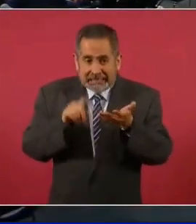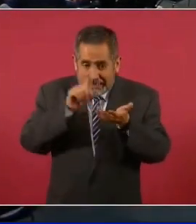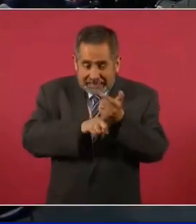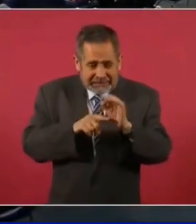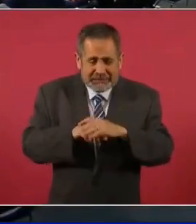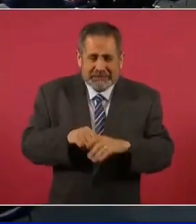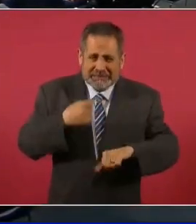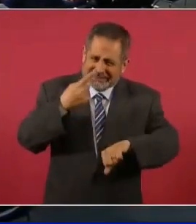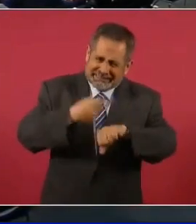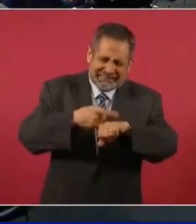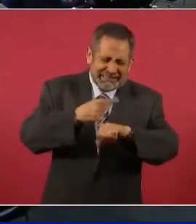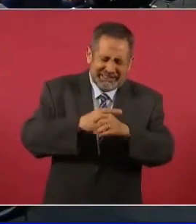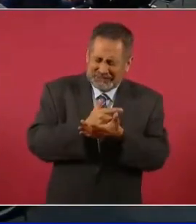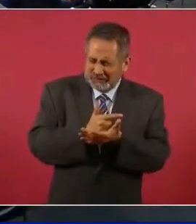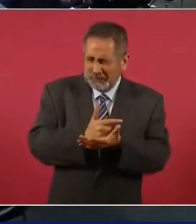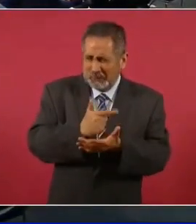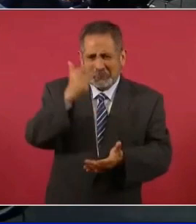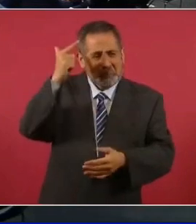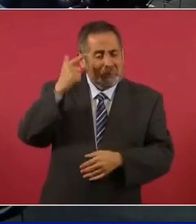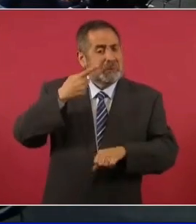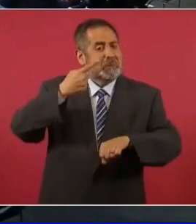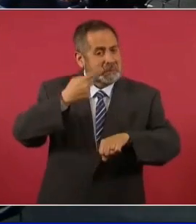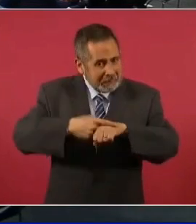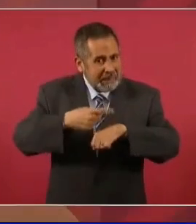dañinas en exceso